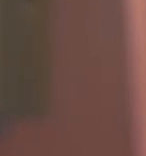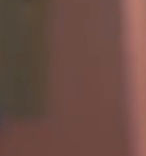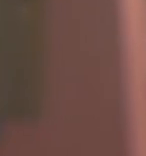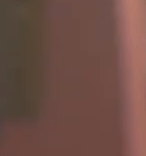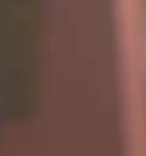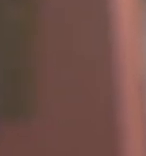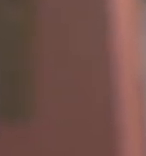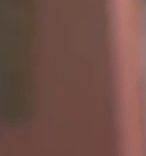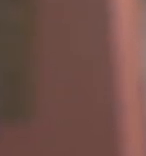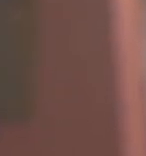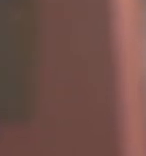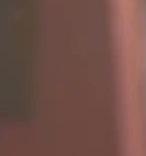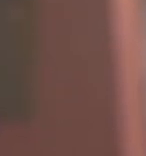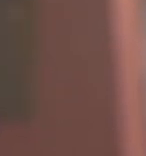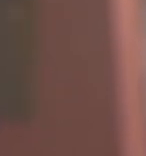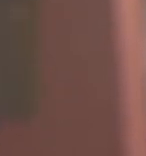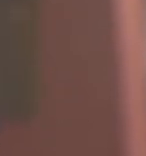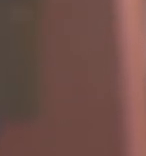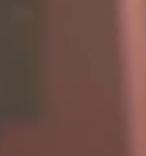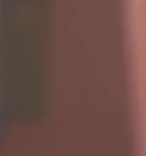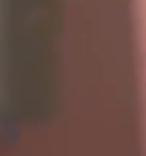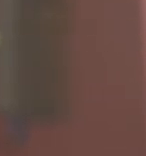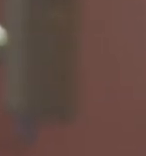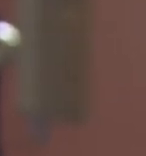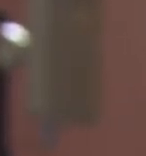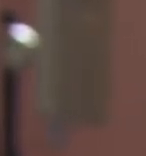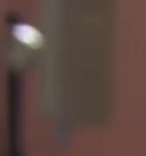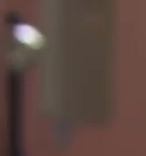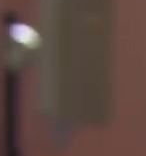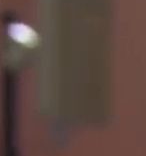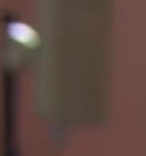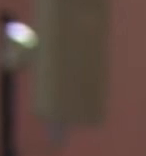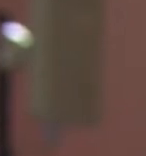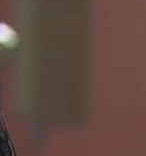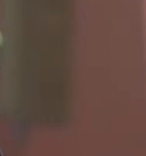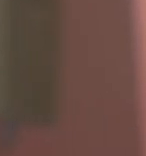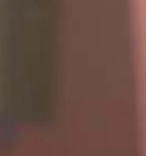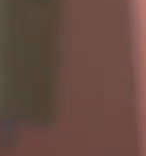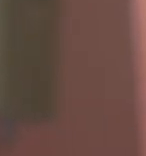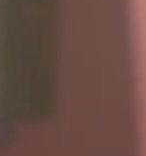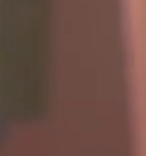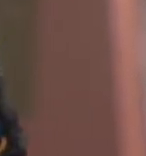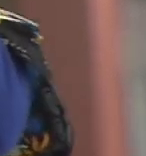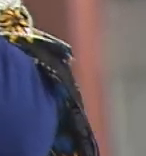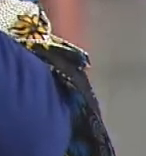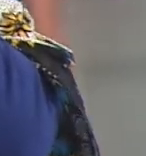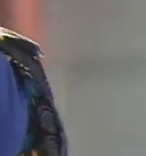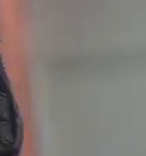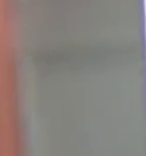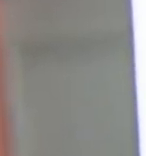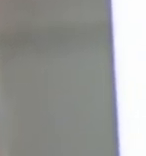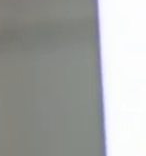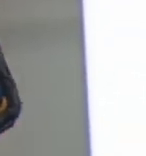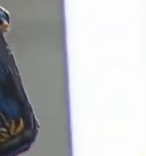reina me hace el acordeón, fino blog. Me enamoro un piano, me sigo un